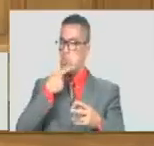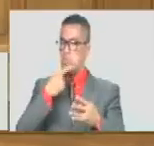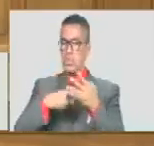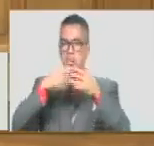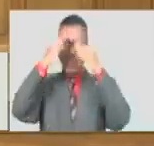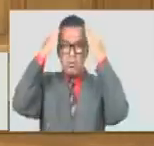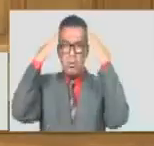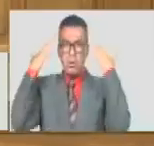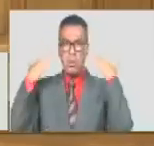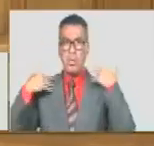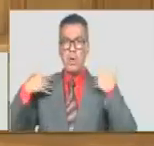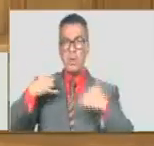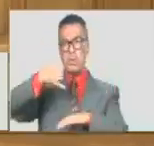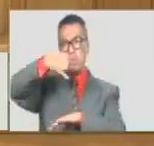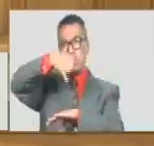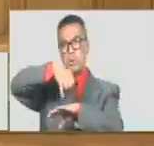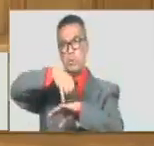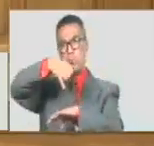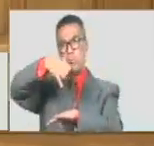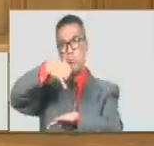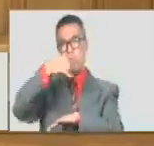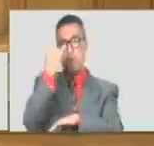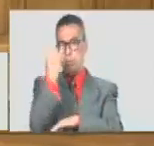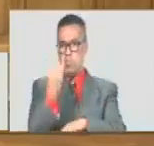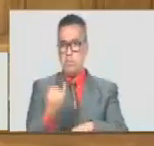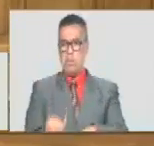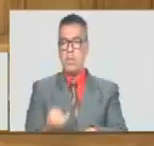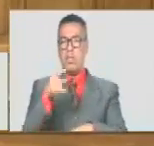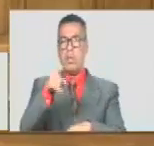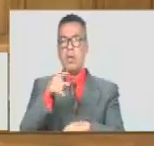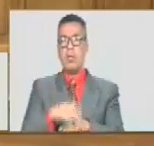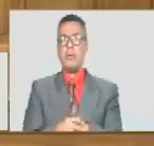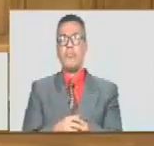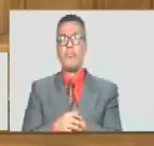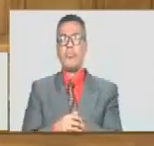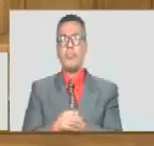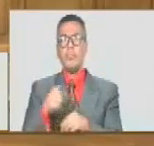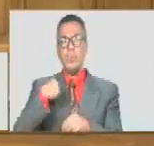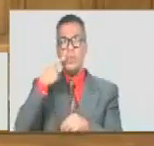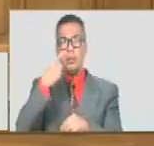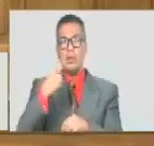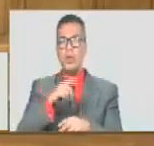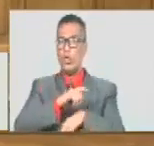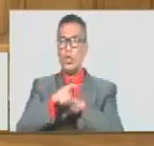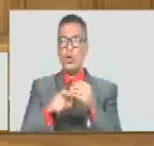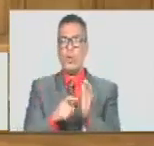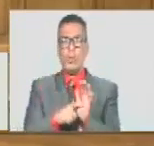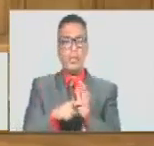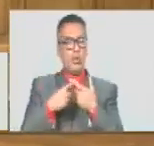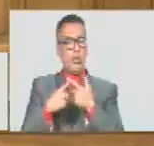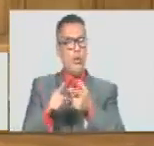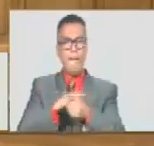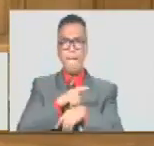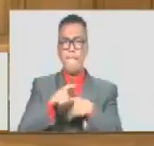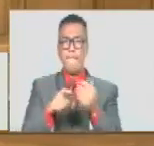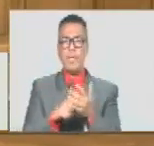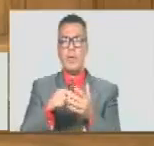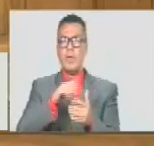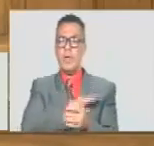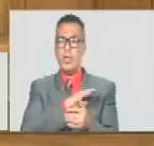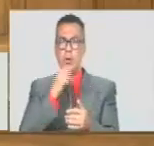liso, delgada, wow. O sea, es la antítesis de lo que yo soy. Totalmente la antítesis. Y si esa visión